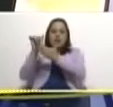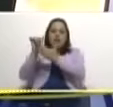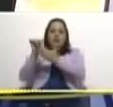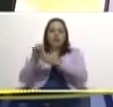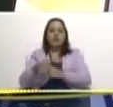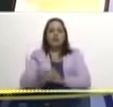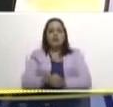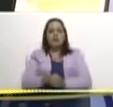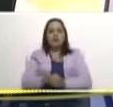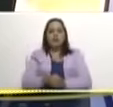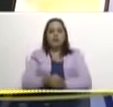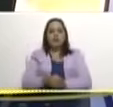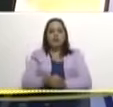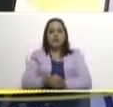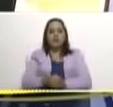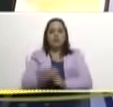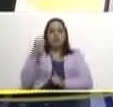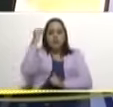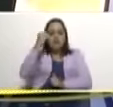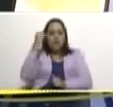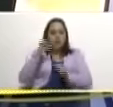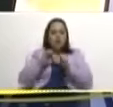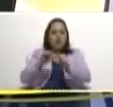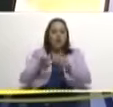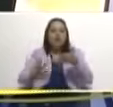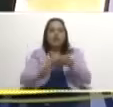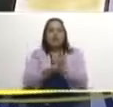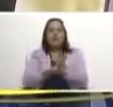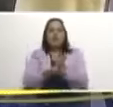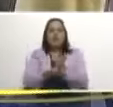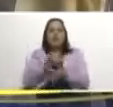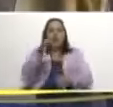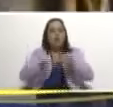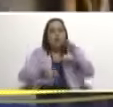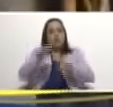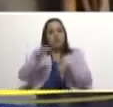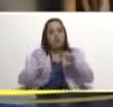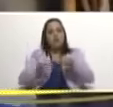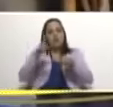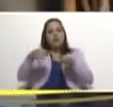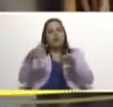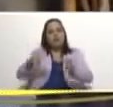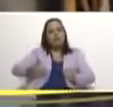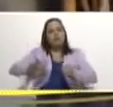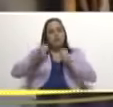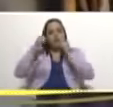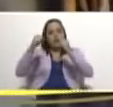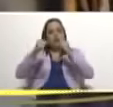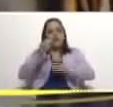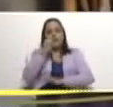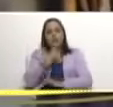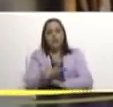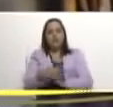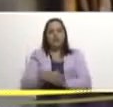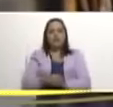escudo, creyendo todavía en la exaltación de la justicia y el triunfo definitivo del bien.